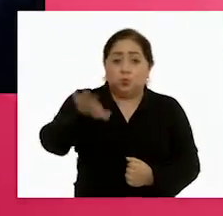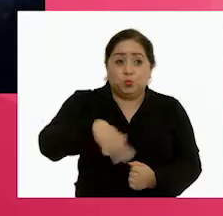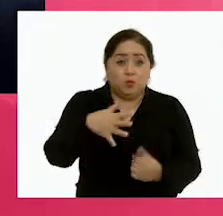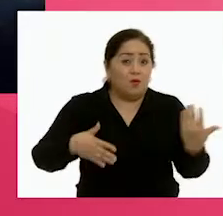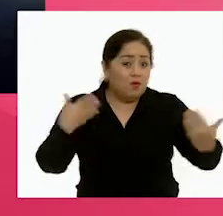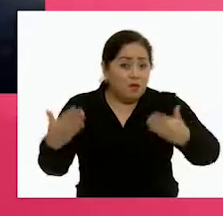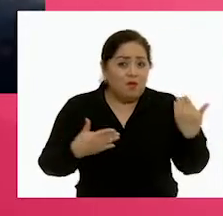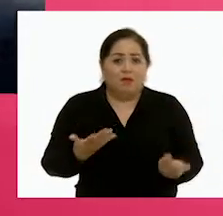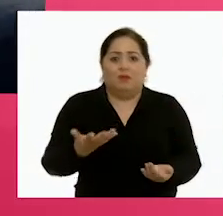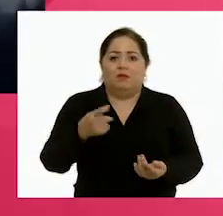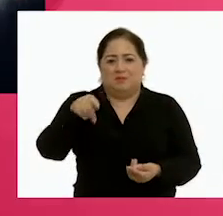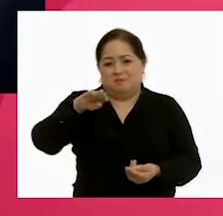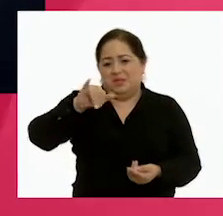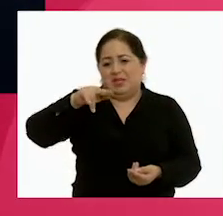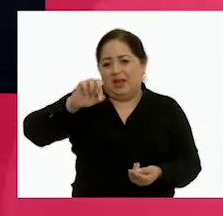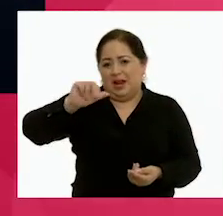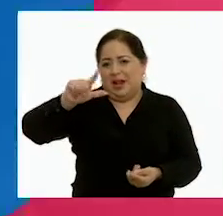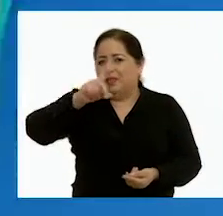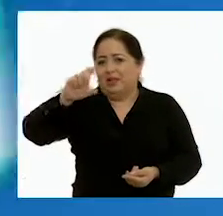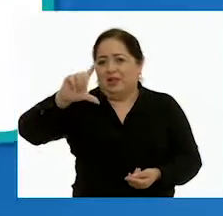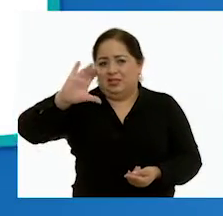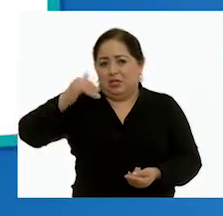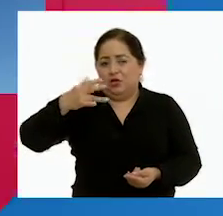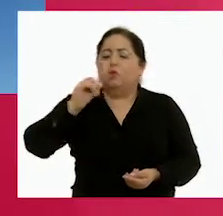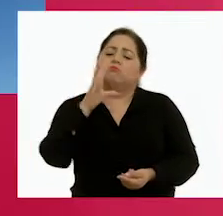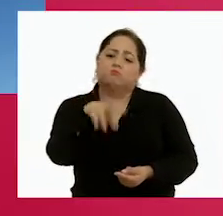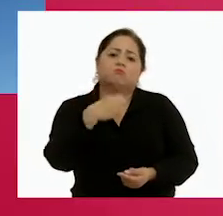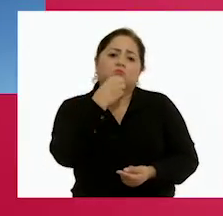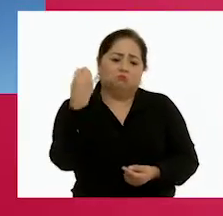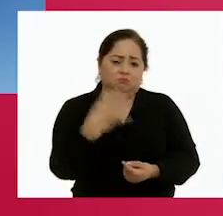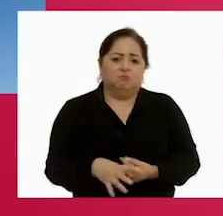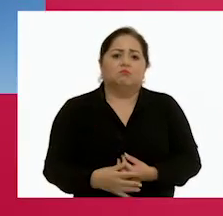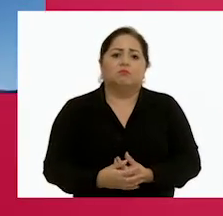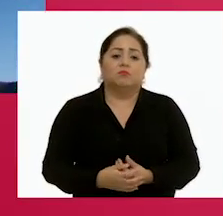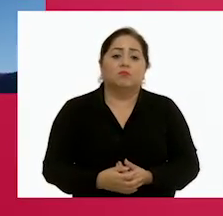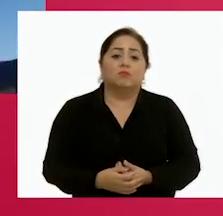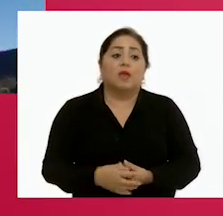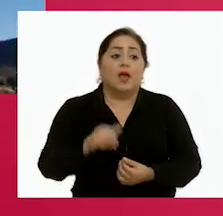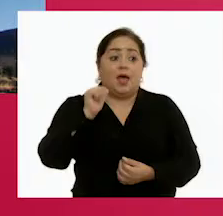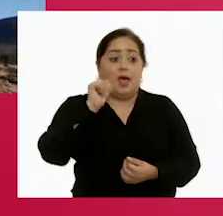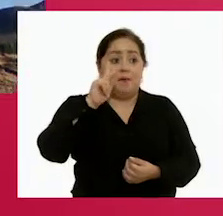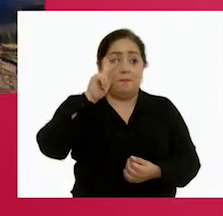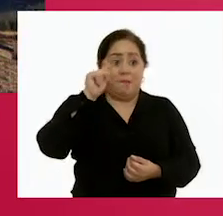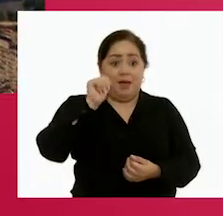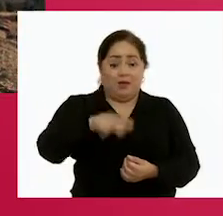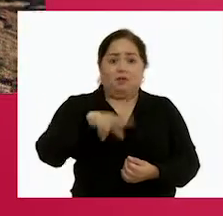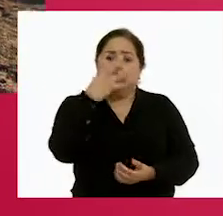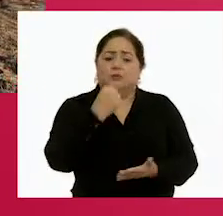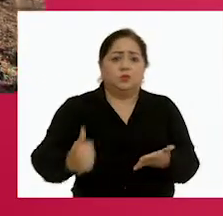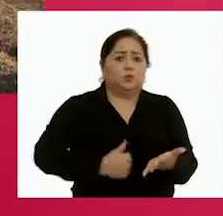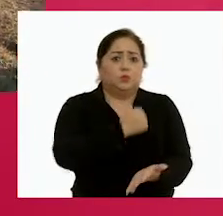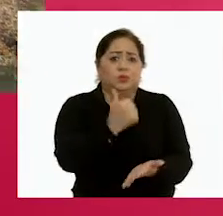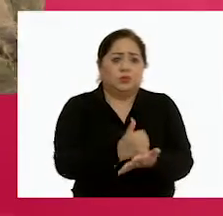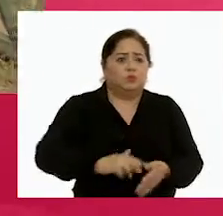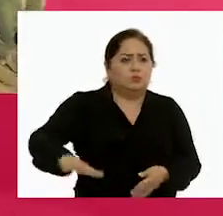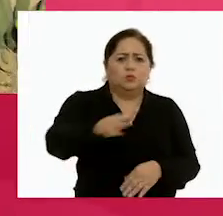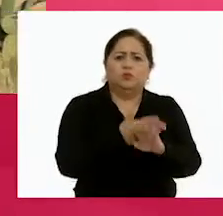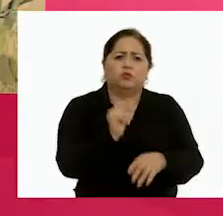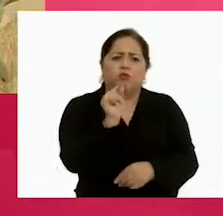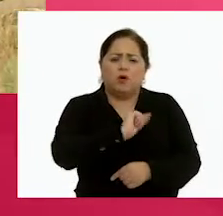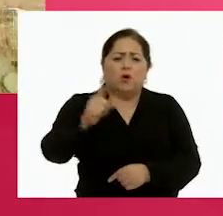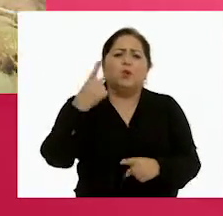aventura, Mineral del Chico es el lugar idóneo. Apan es una hermosa ciudad que llegó a ser muy famosa